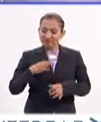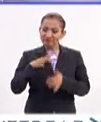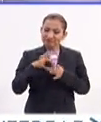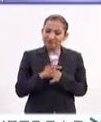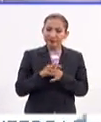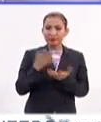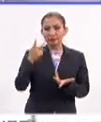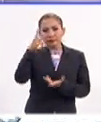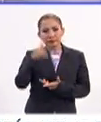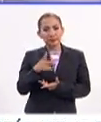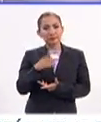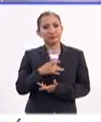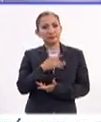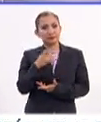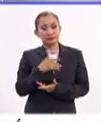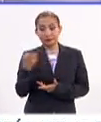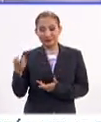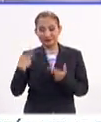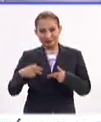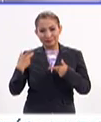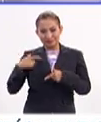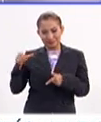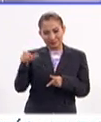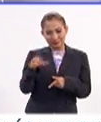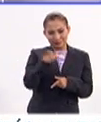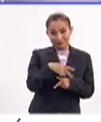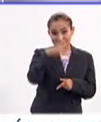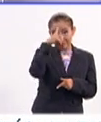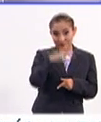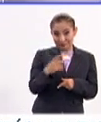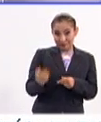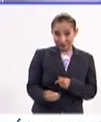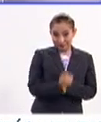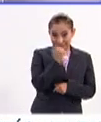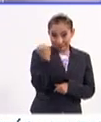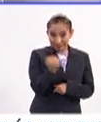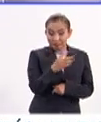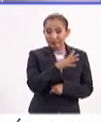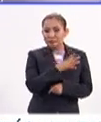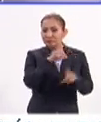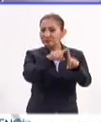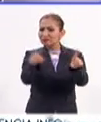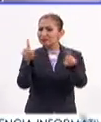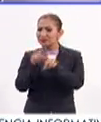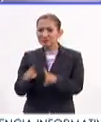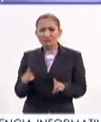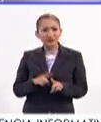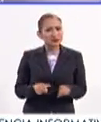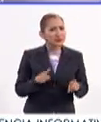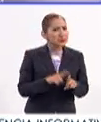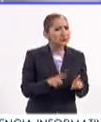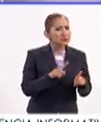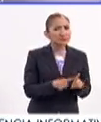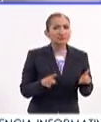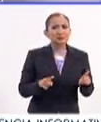nuestros patrimonios. Estos pensadores, por fortuna, México ha generado